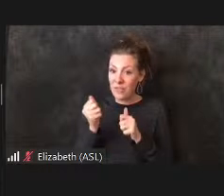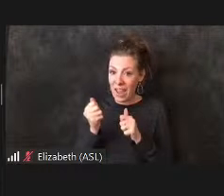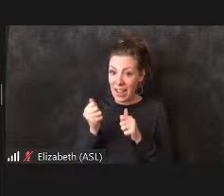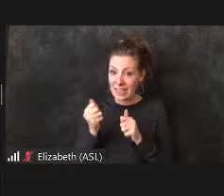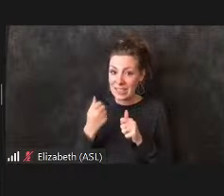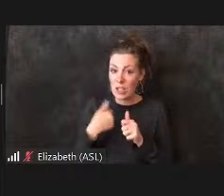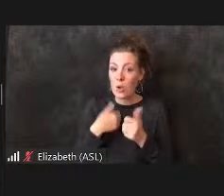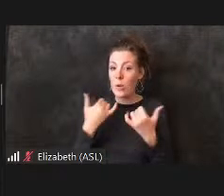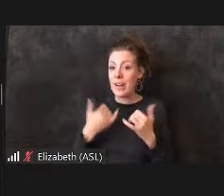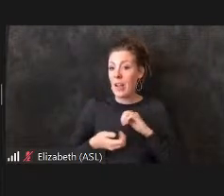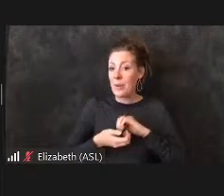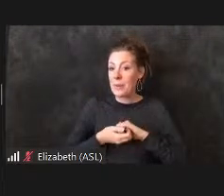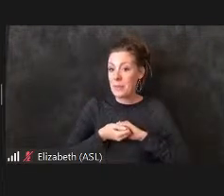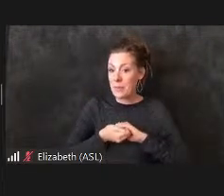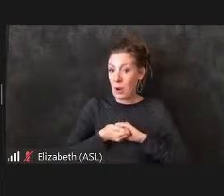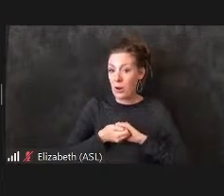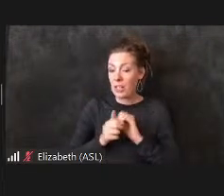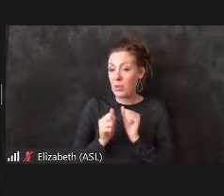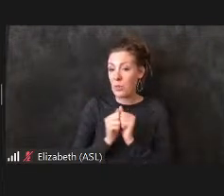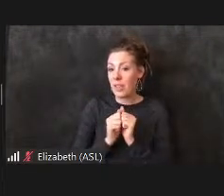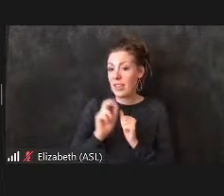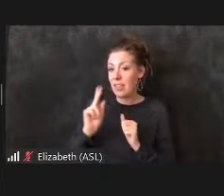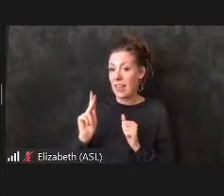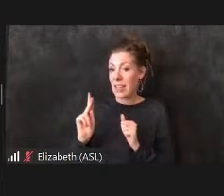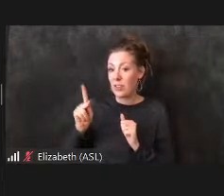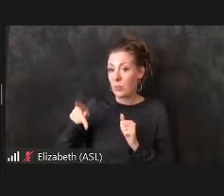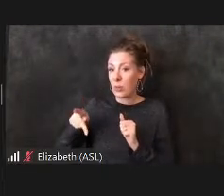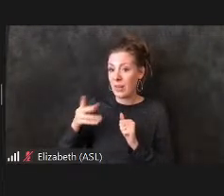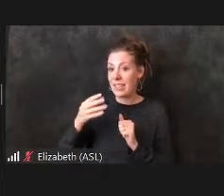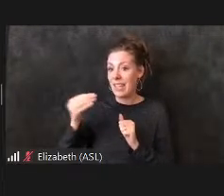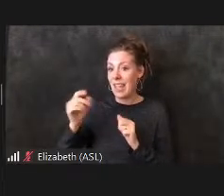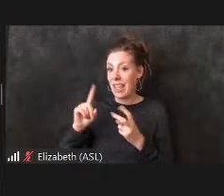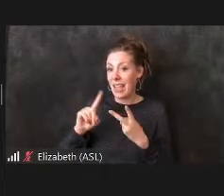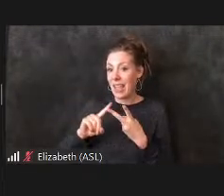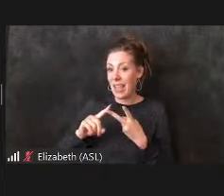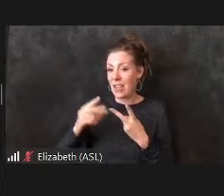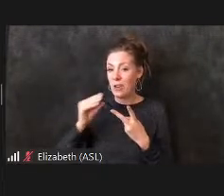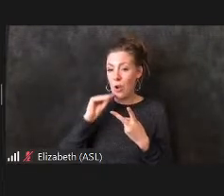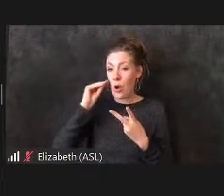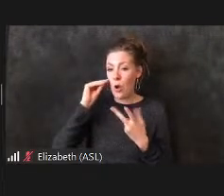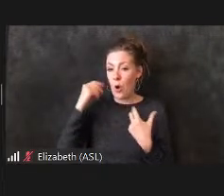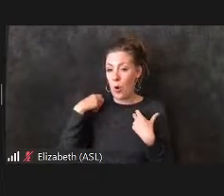que necesitamos que atender rápido y atender rápidamente.